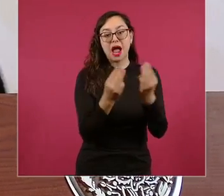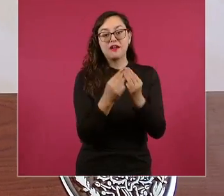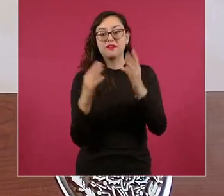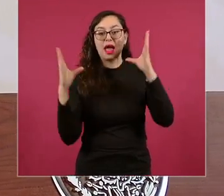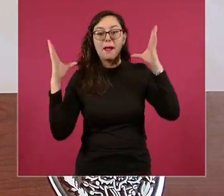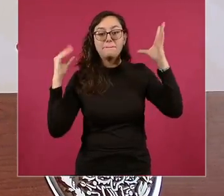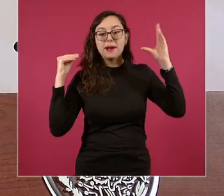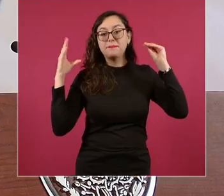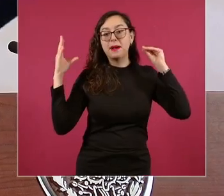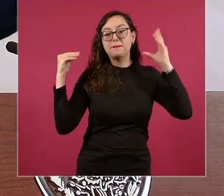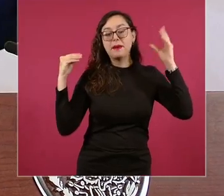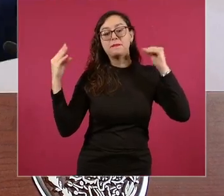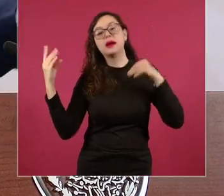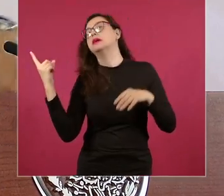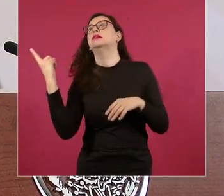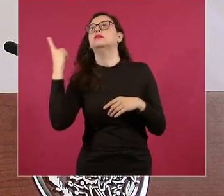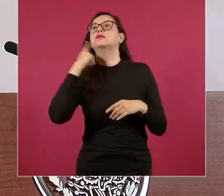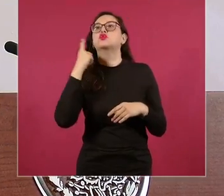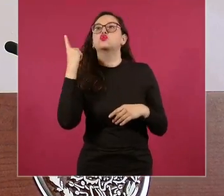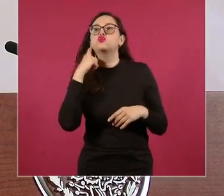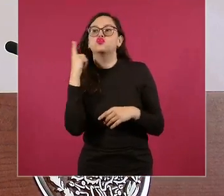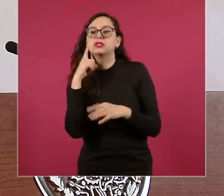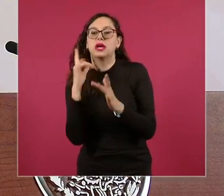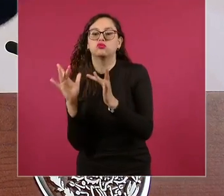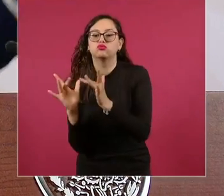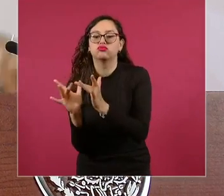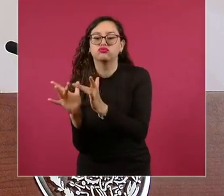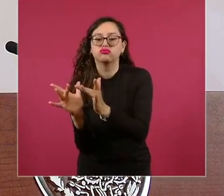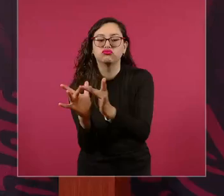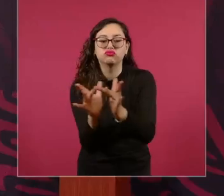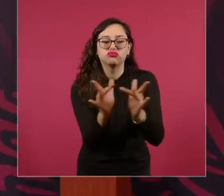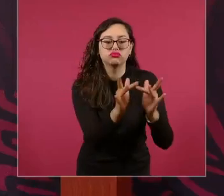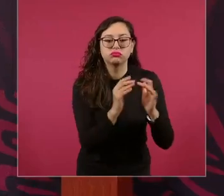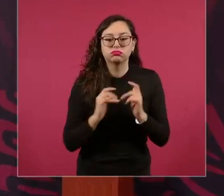comunicación constante.